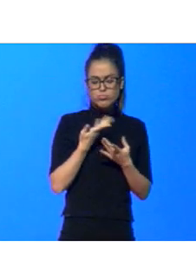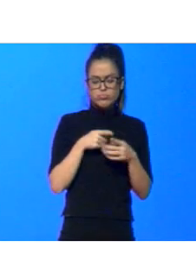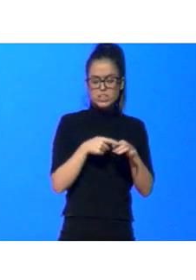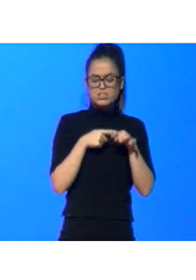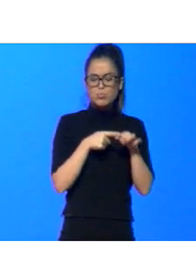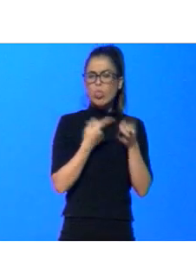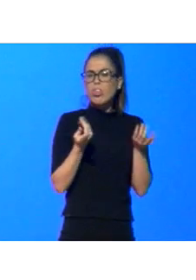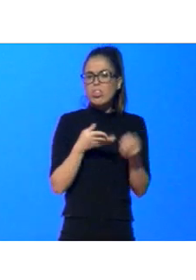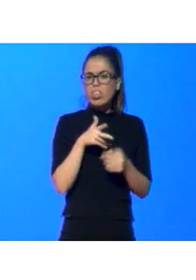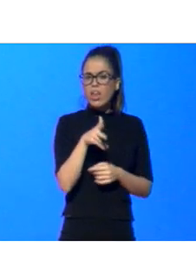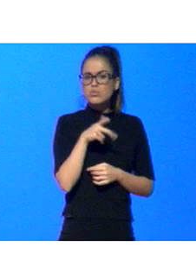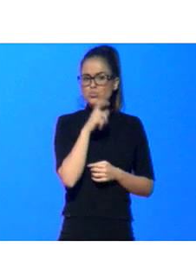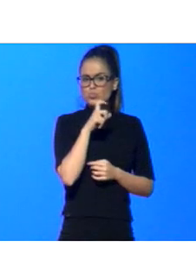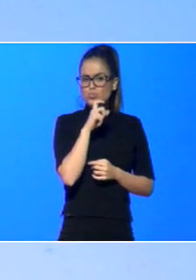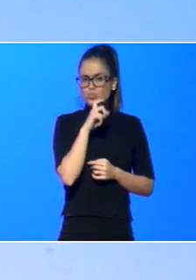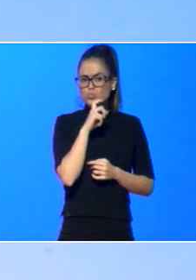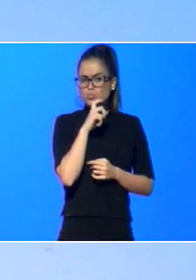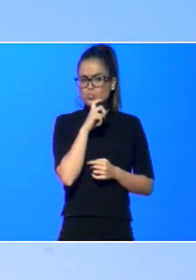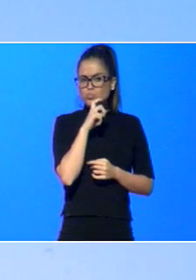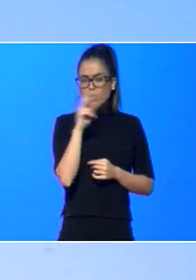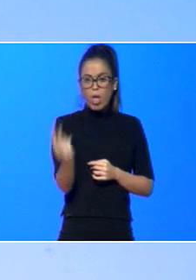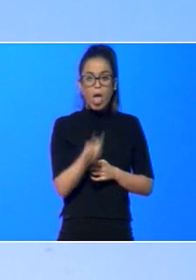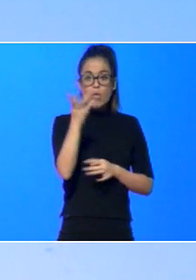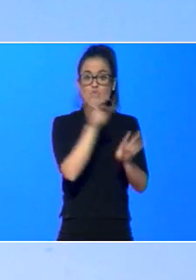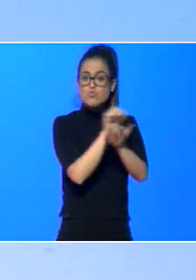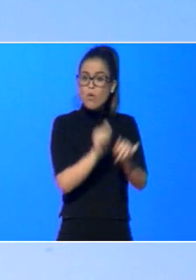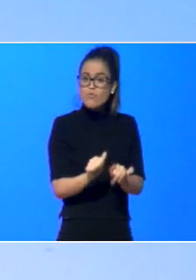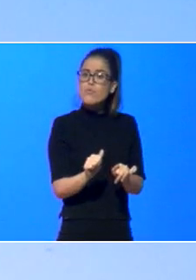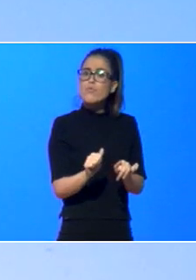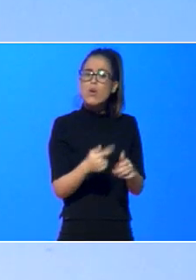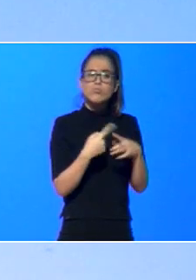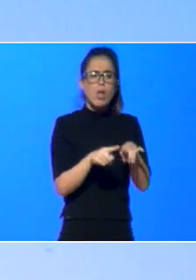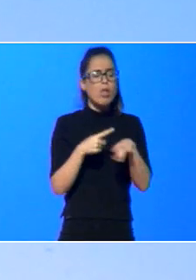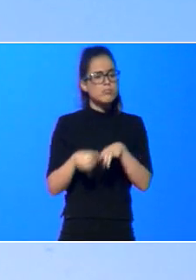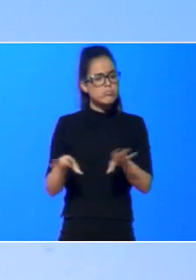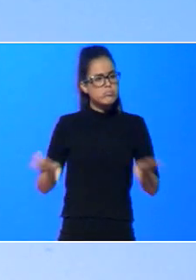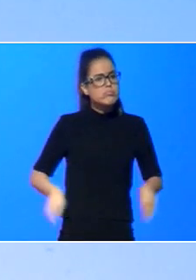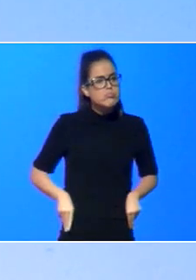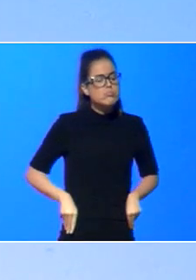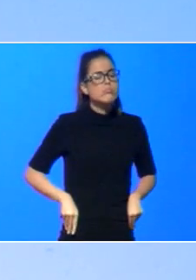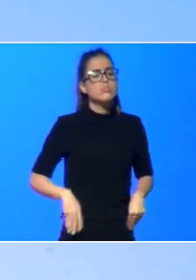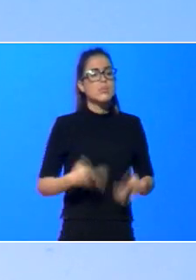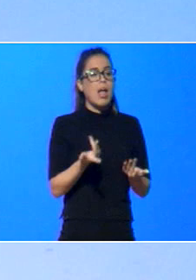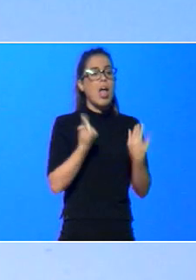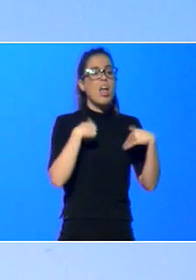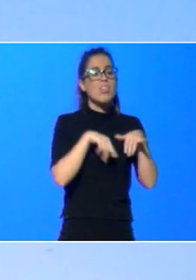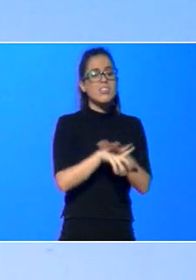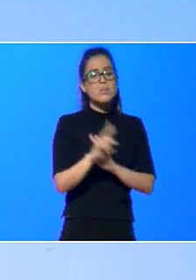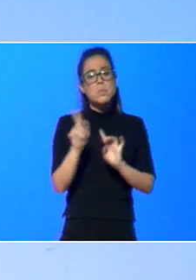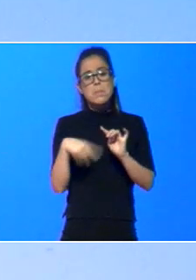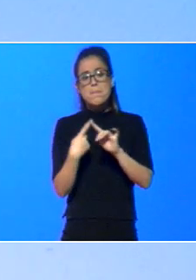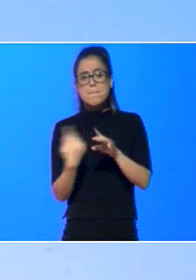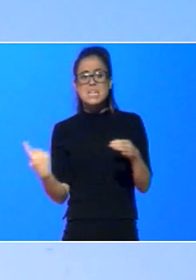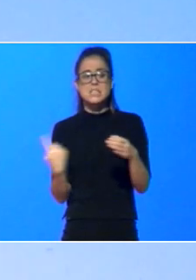admite dos dos grandes fórmulas o dos grandes tipos de políticas que son las políticas de integración y las políticas de inclusión